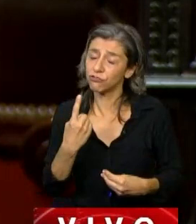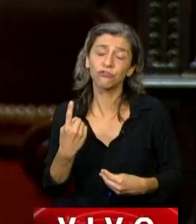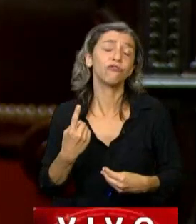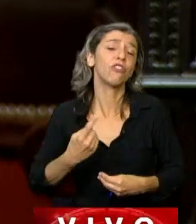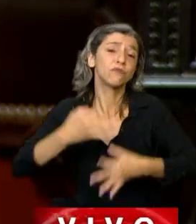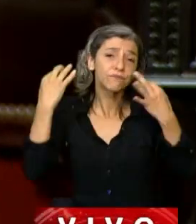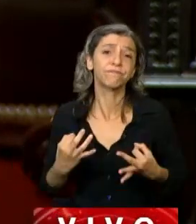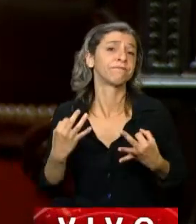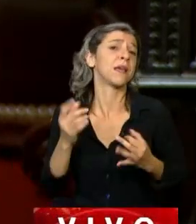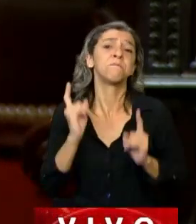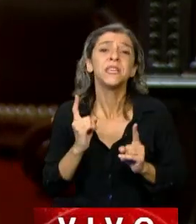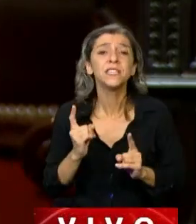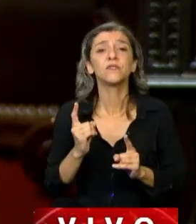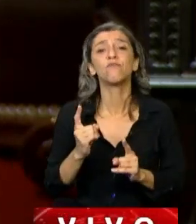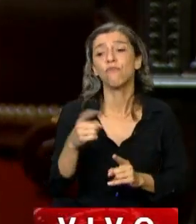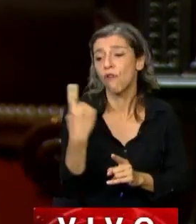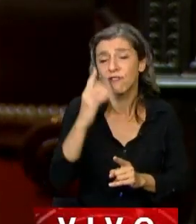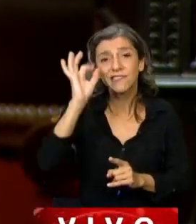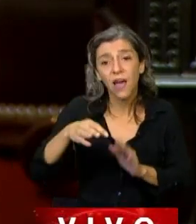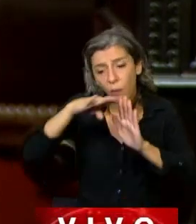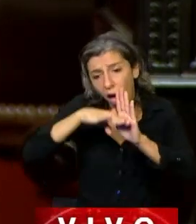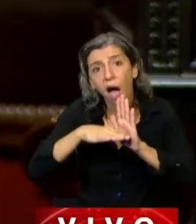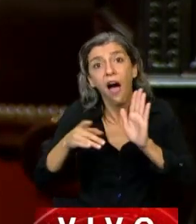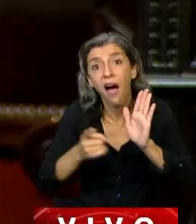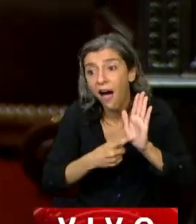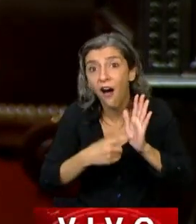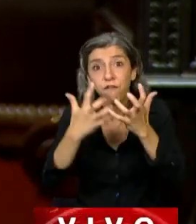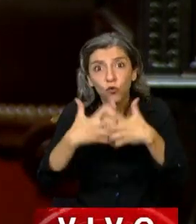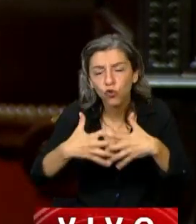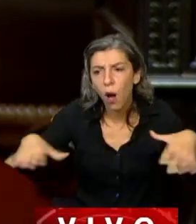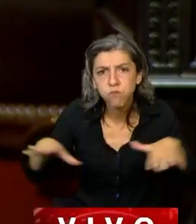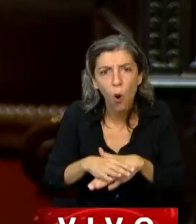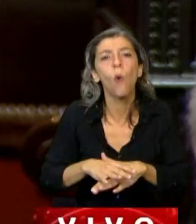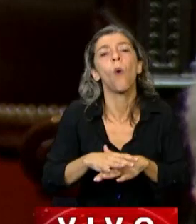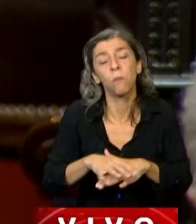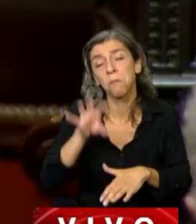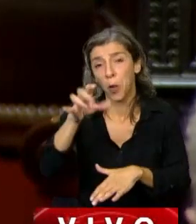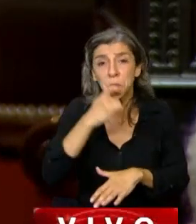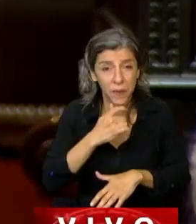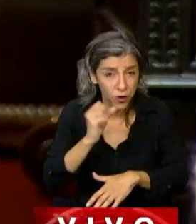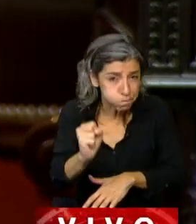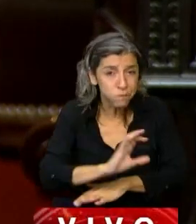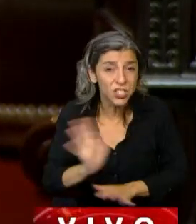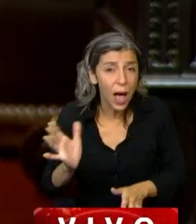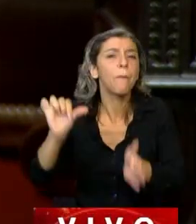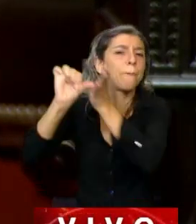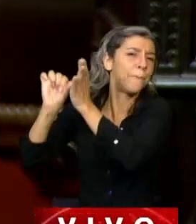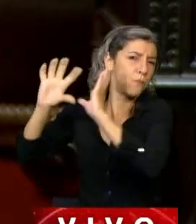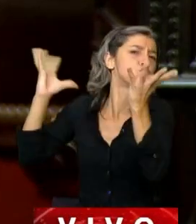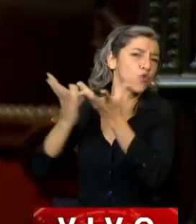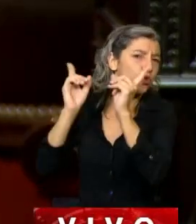las recetas que están probados que funcionan. En provincias como en Mendoza, pero como les dije también en otros países del